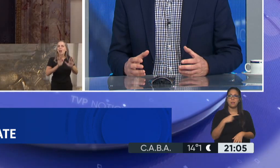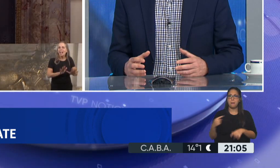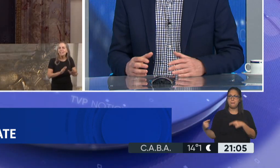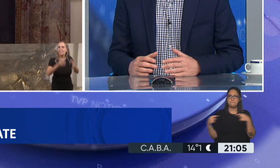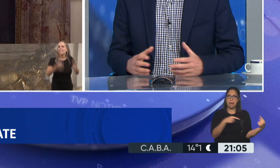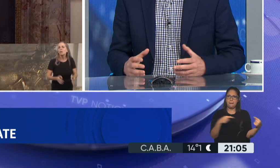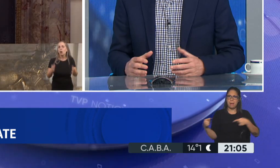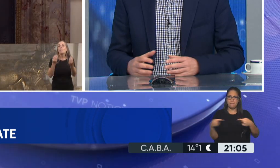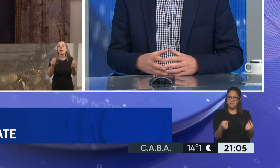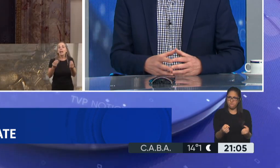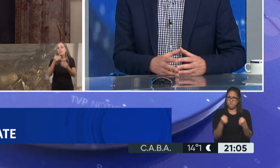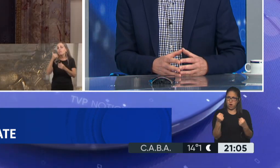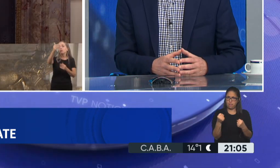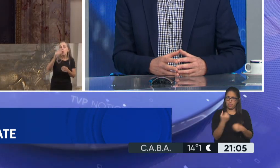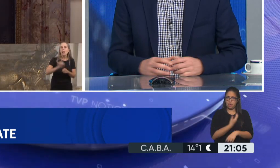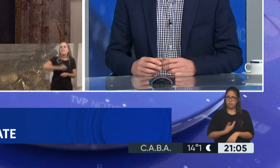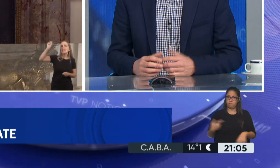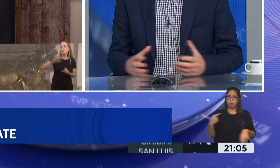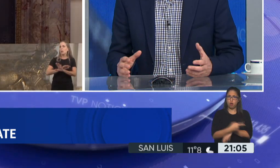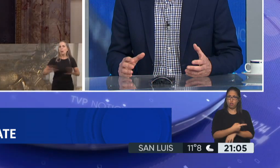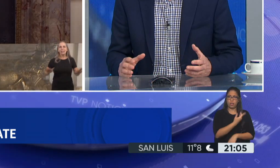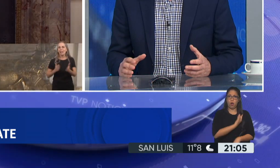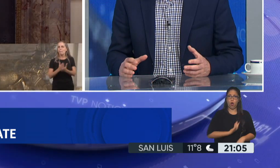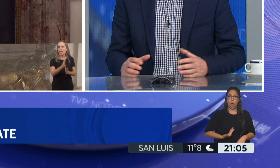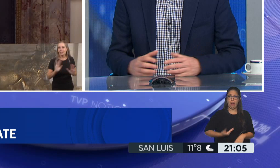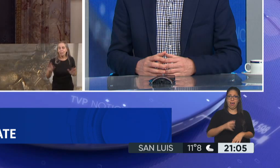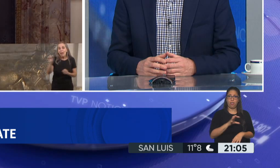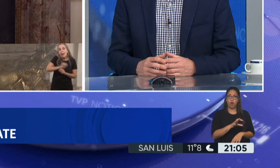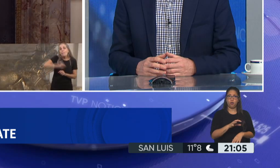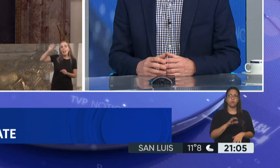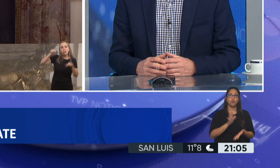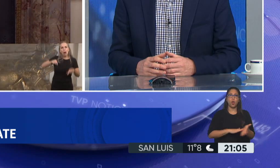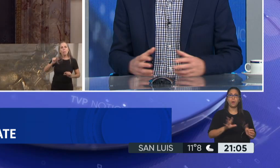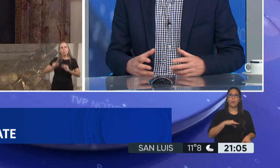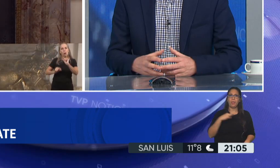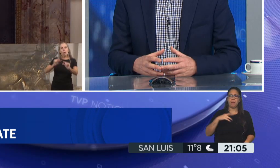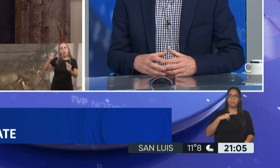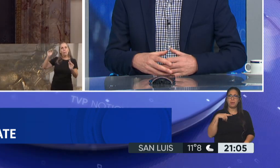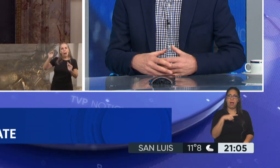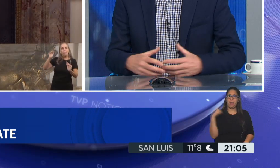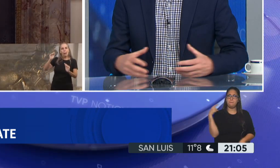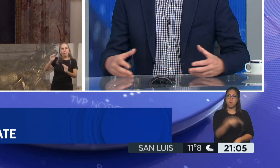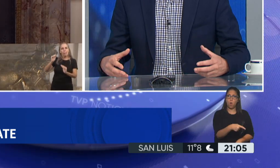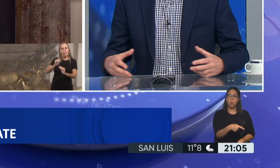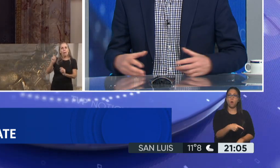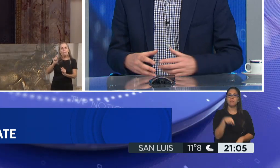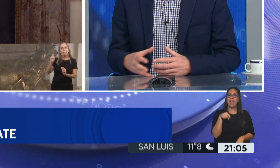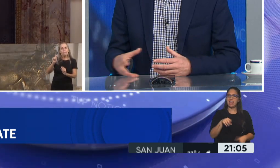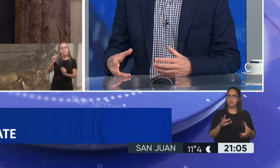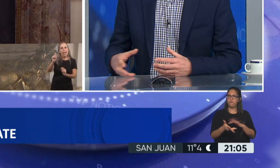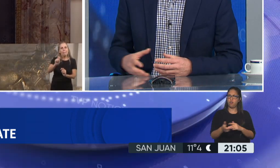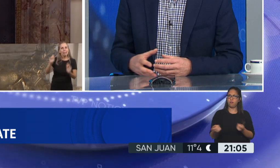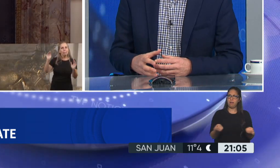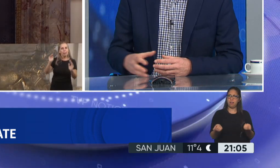muy fuertes del presidente hacia el gobernador, incluso personales, me da la sensación de que en esa dinámica